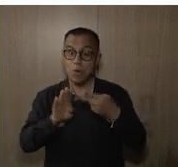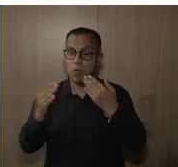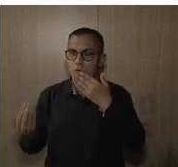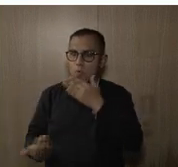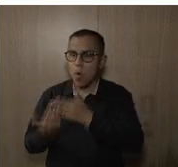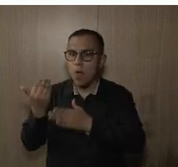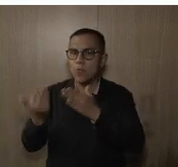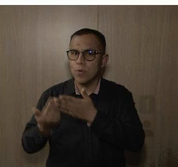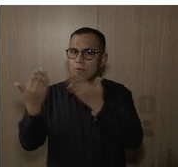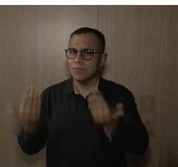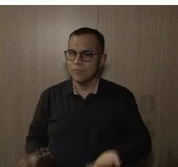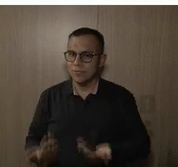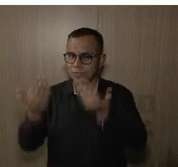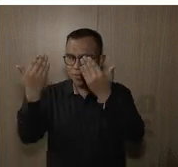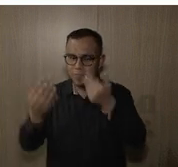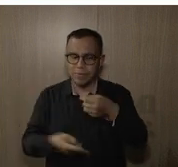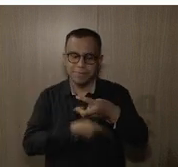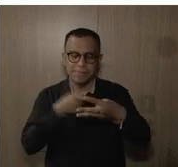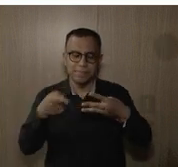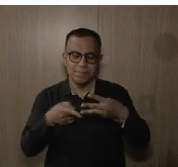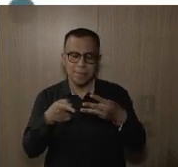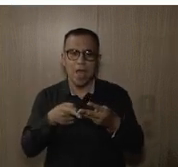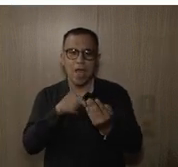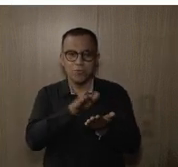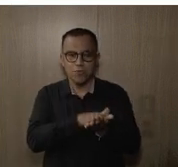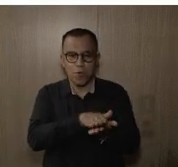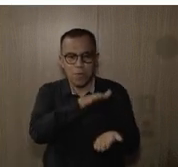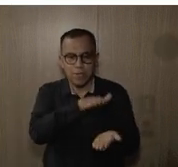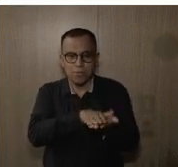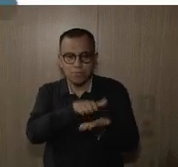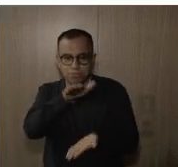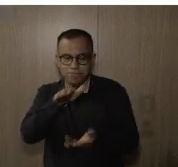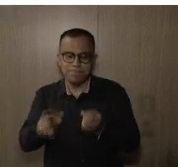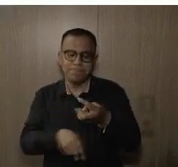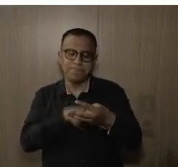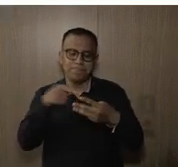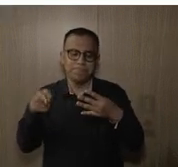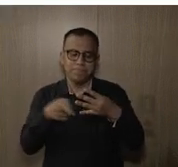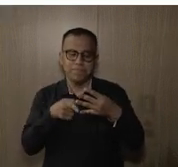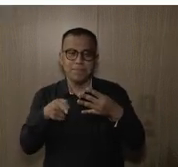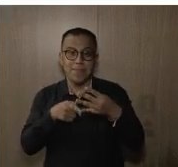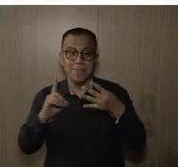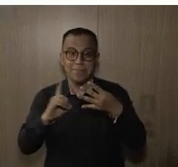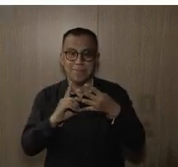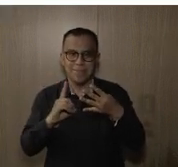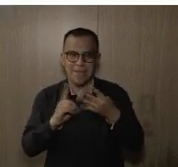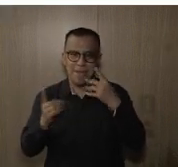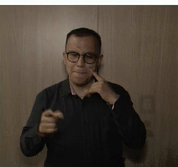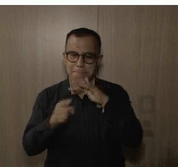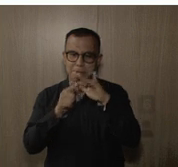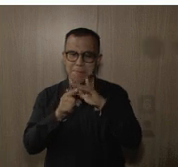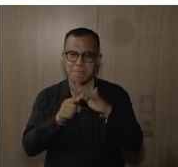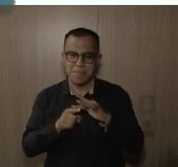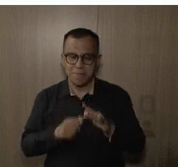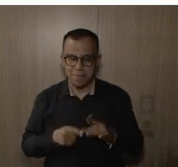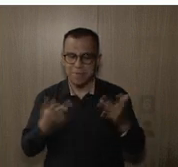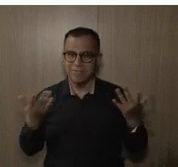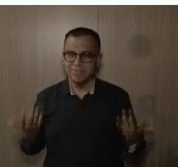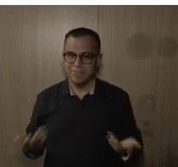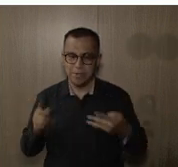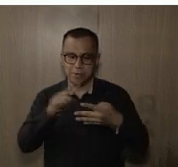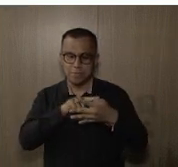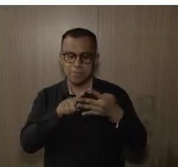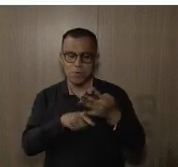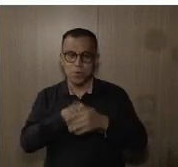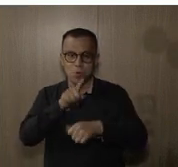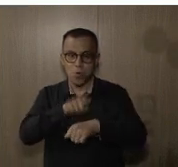actualización. C. Gestión documental. D. Capacitación para el uso de la aplicación. Vamos a dar un